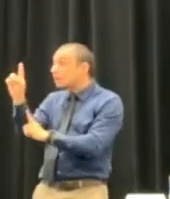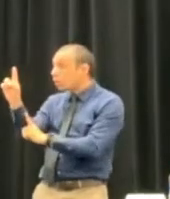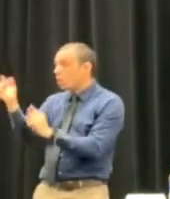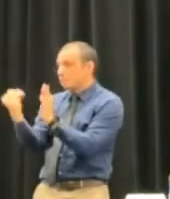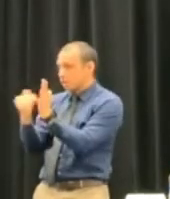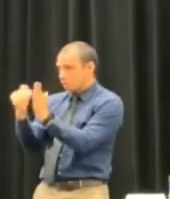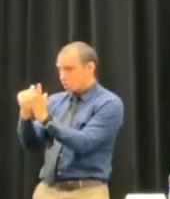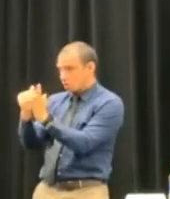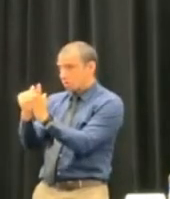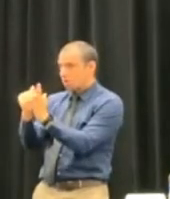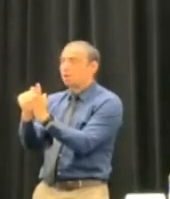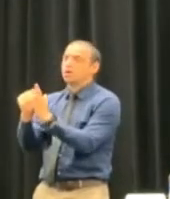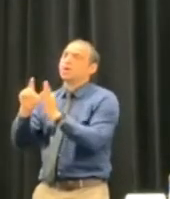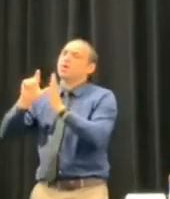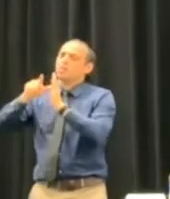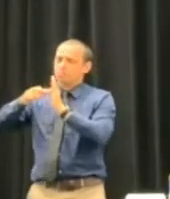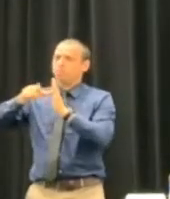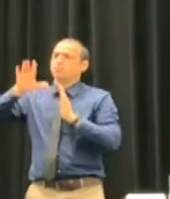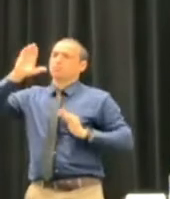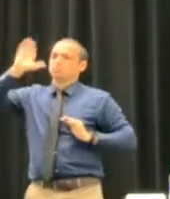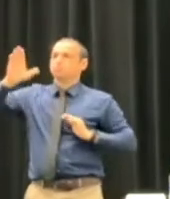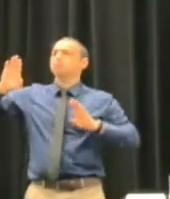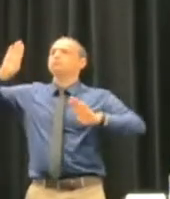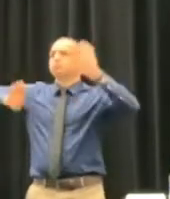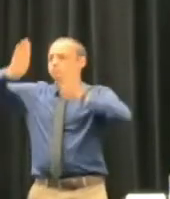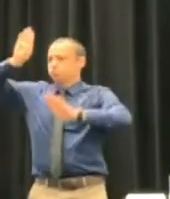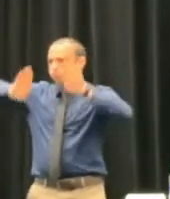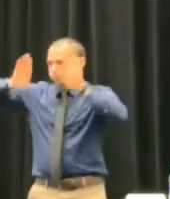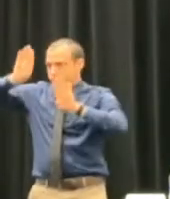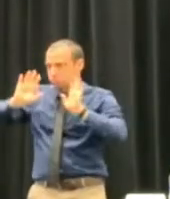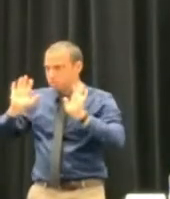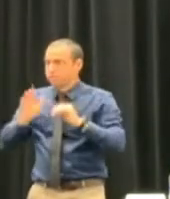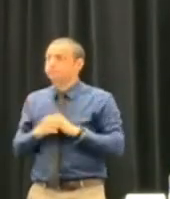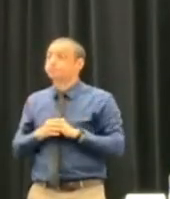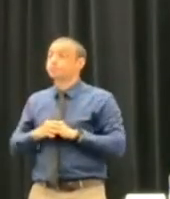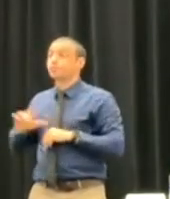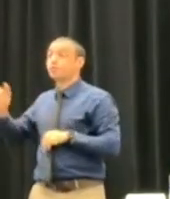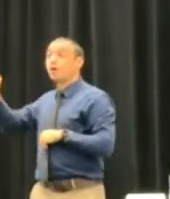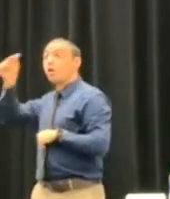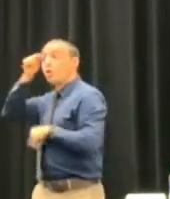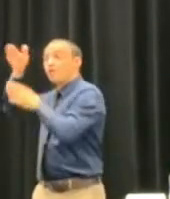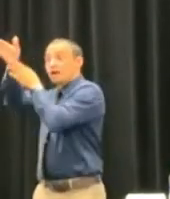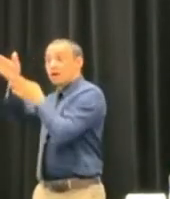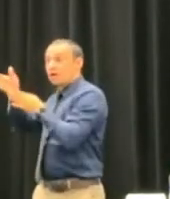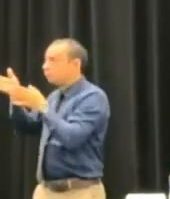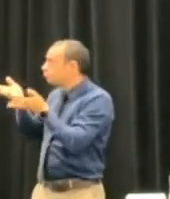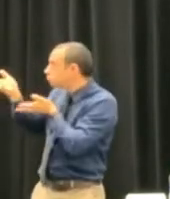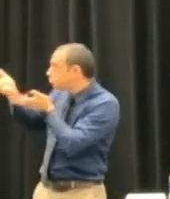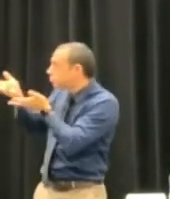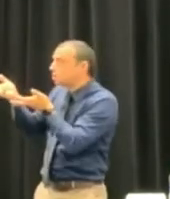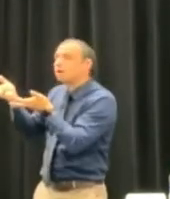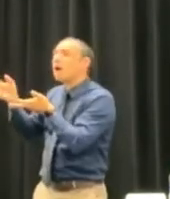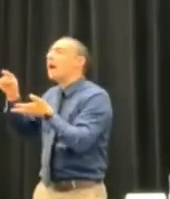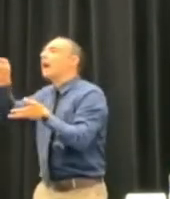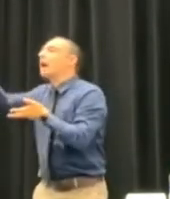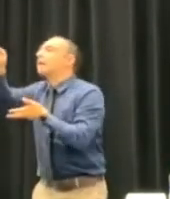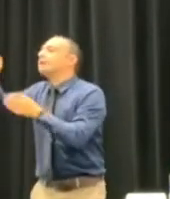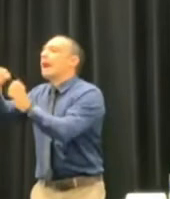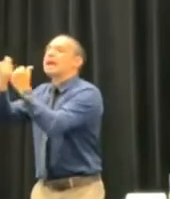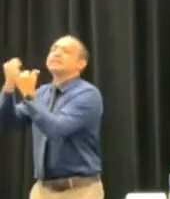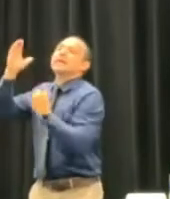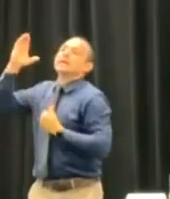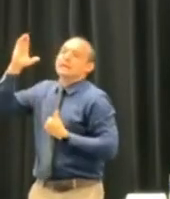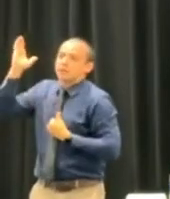subasta de igual manera aparte del compromiso que hicimos con el bueno pelvis y es hacer lo propio con otra agencia usted van a estar viendo ahora las próximas